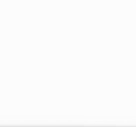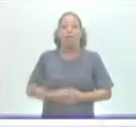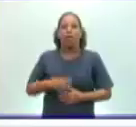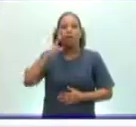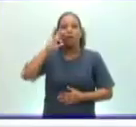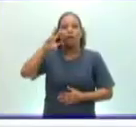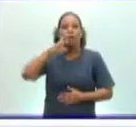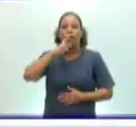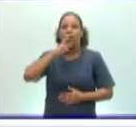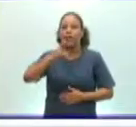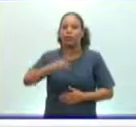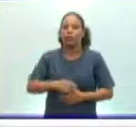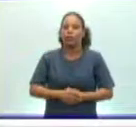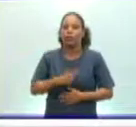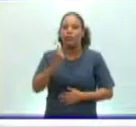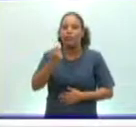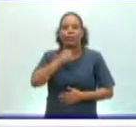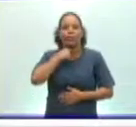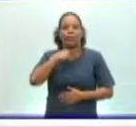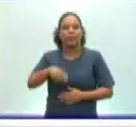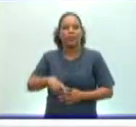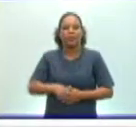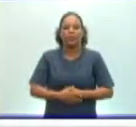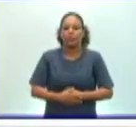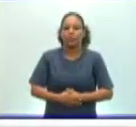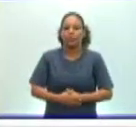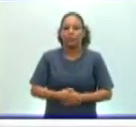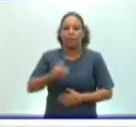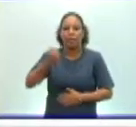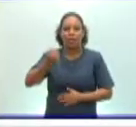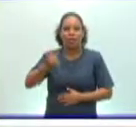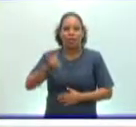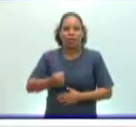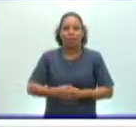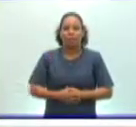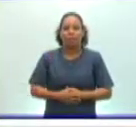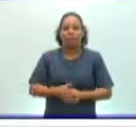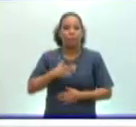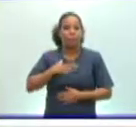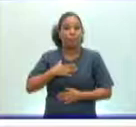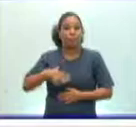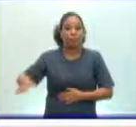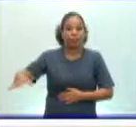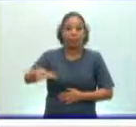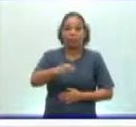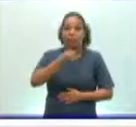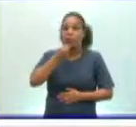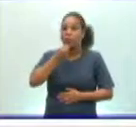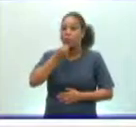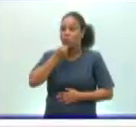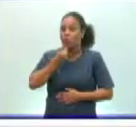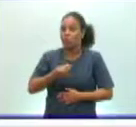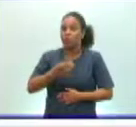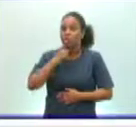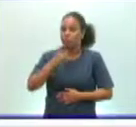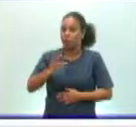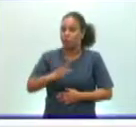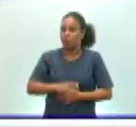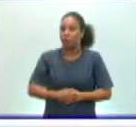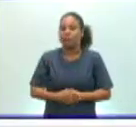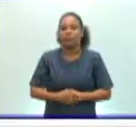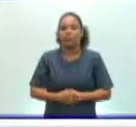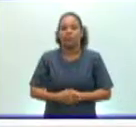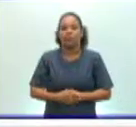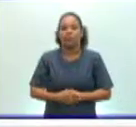Vamos a resolver el primer inciso. Espero que todos hayan podido hacerlo, que